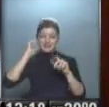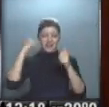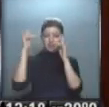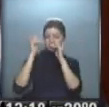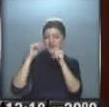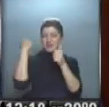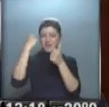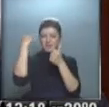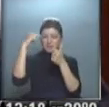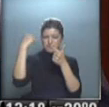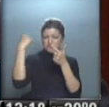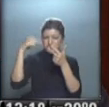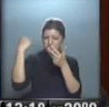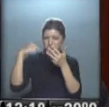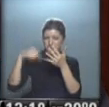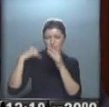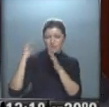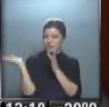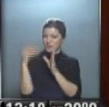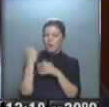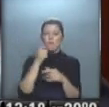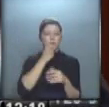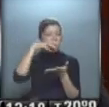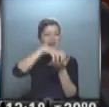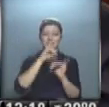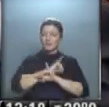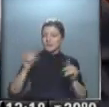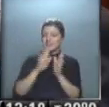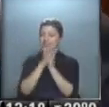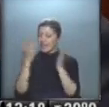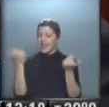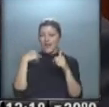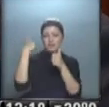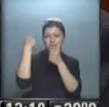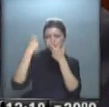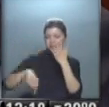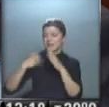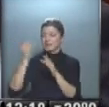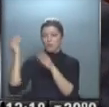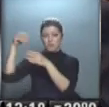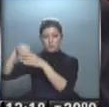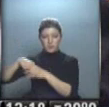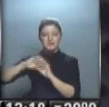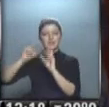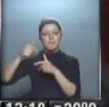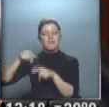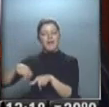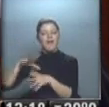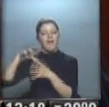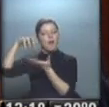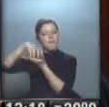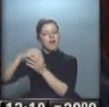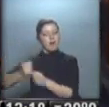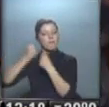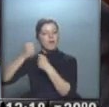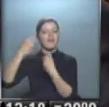internet, productoras de cine, TV, agencias de noticias, diarios, revistas, maneja en forma hegemónica también el papel, y también hay que